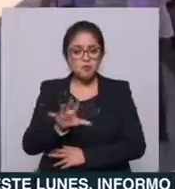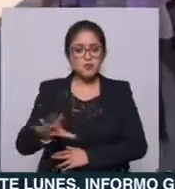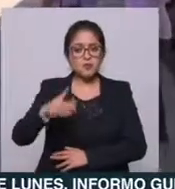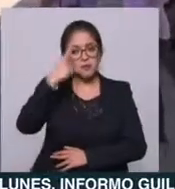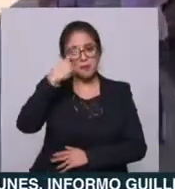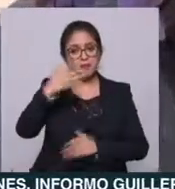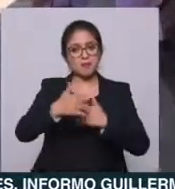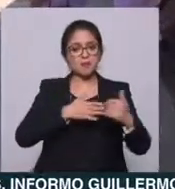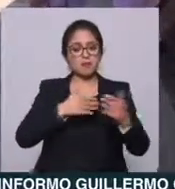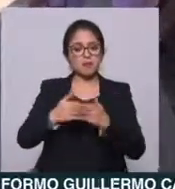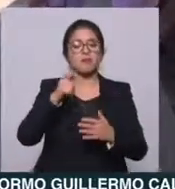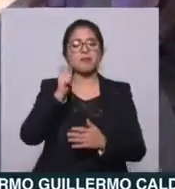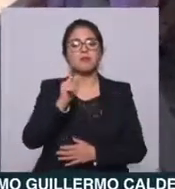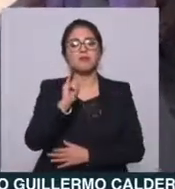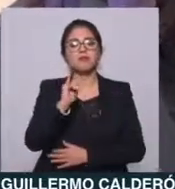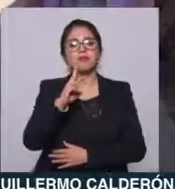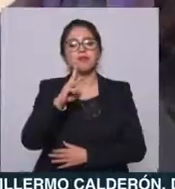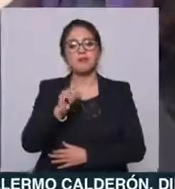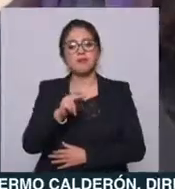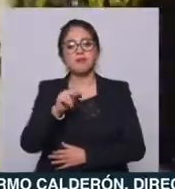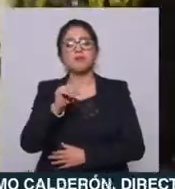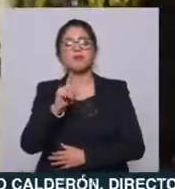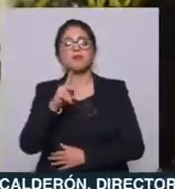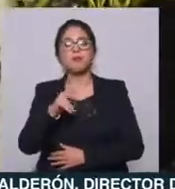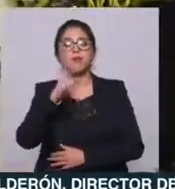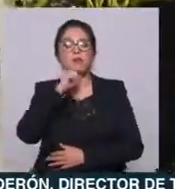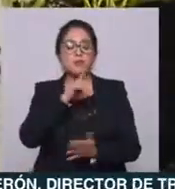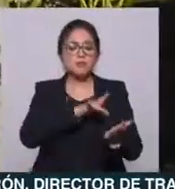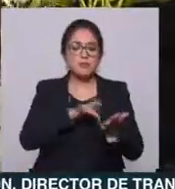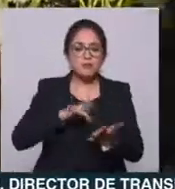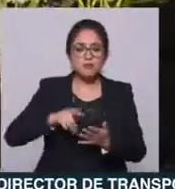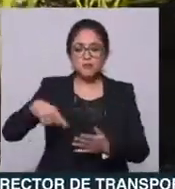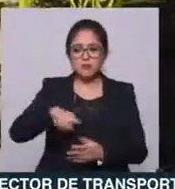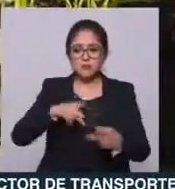la modernización de la infraestructura y otorgar asistencia técnica a los pequeños productores de la región.